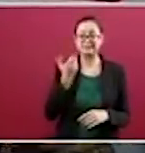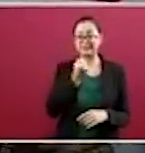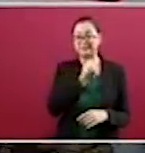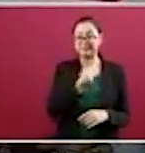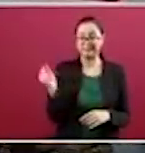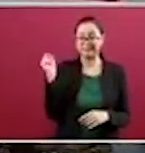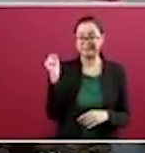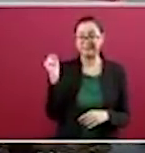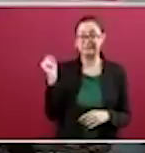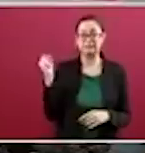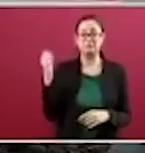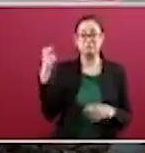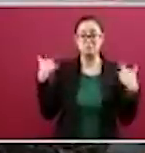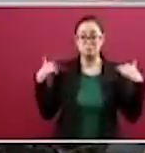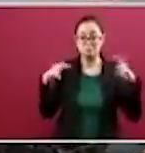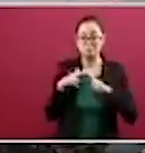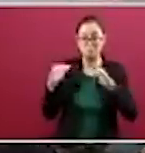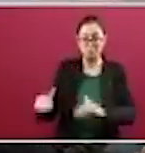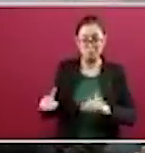especialistas, pedagogos,